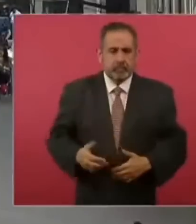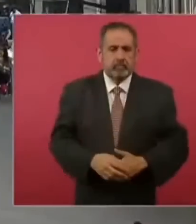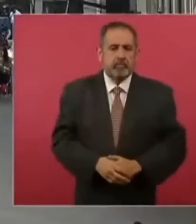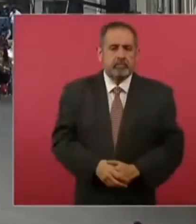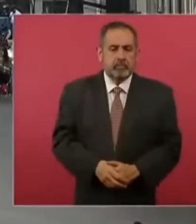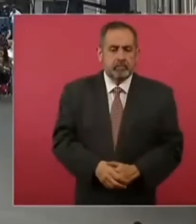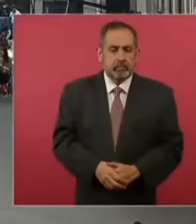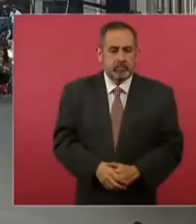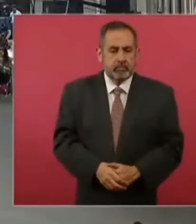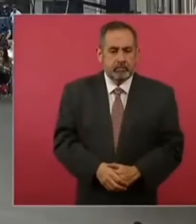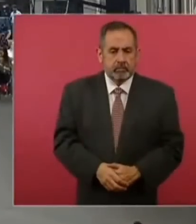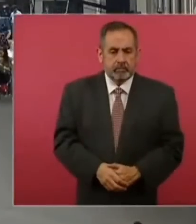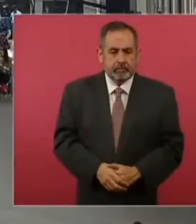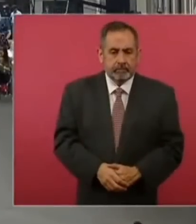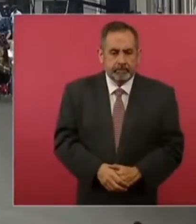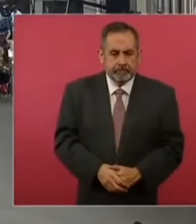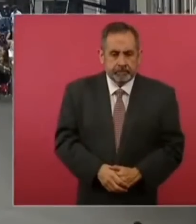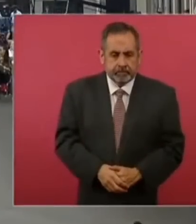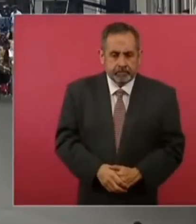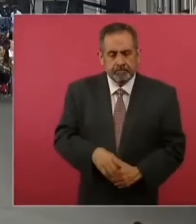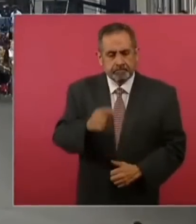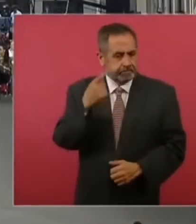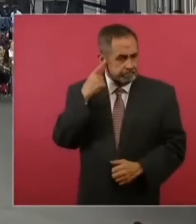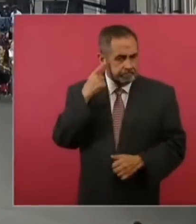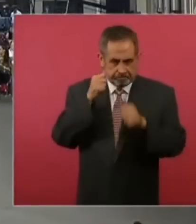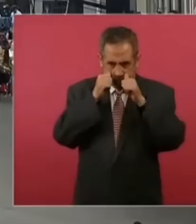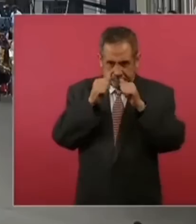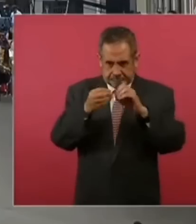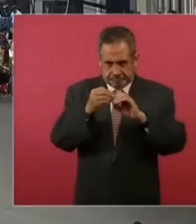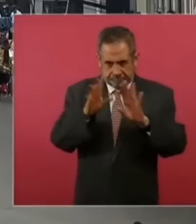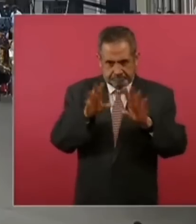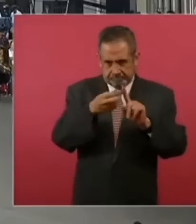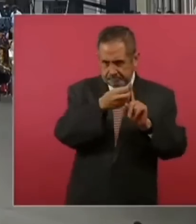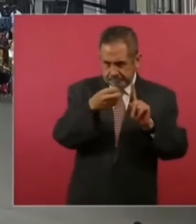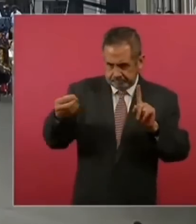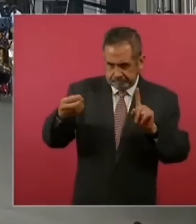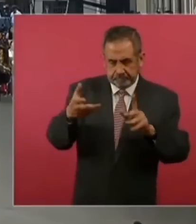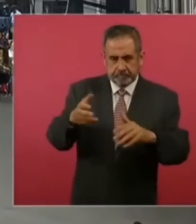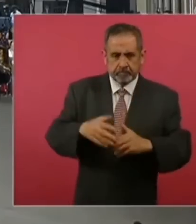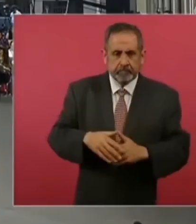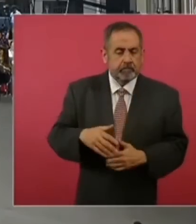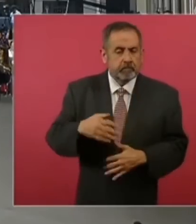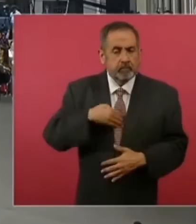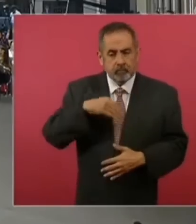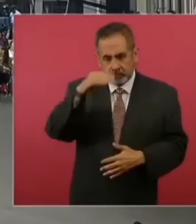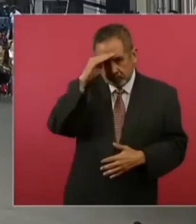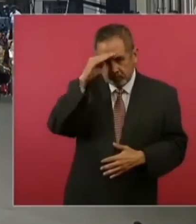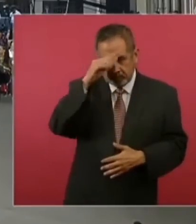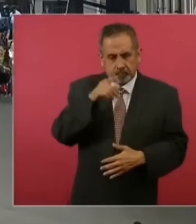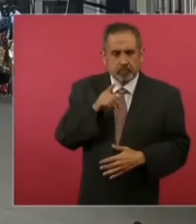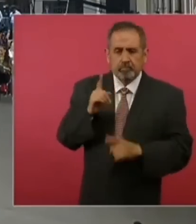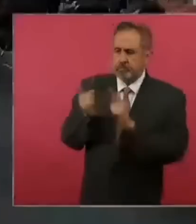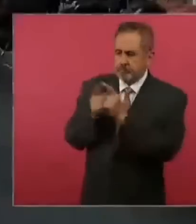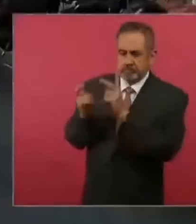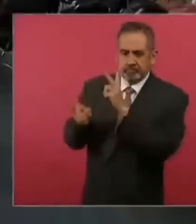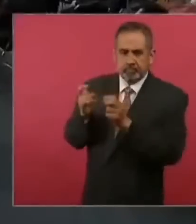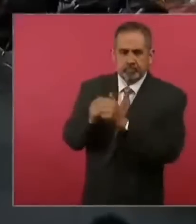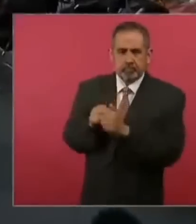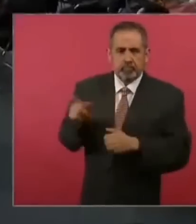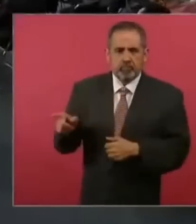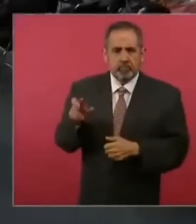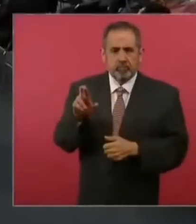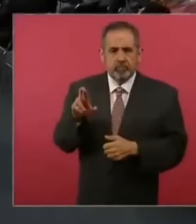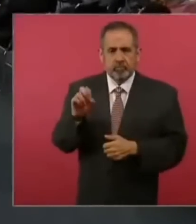bien. Pues ya te escuchamos. Yo pienso que Rosa Isela